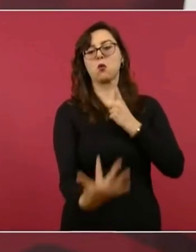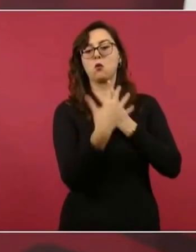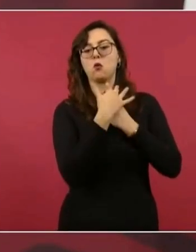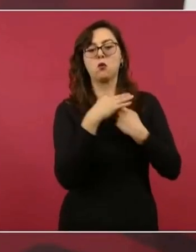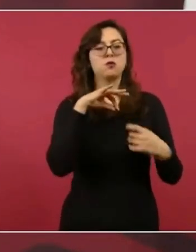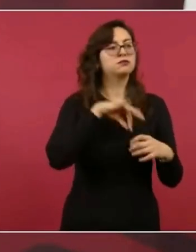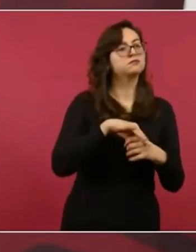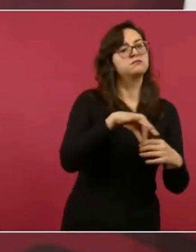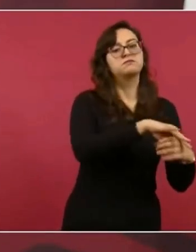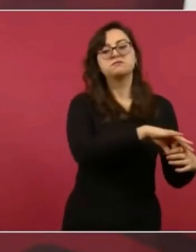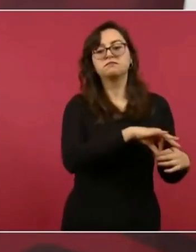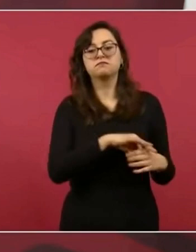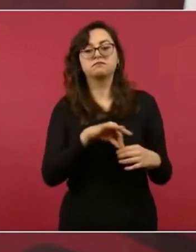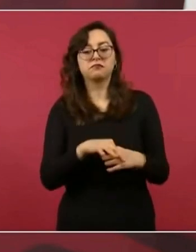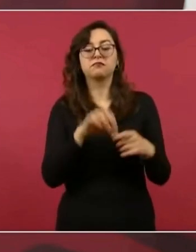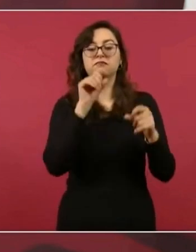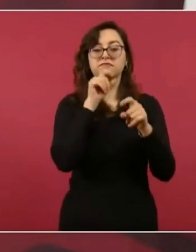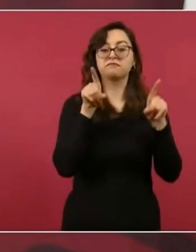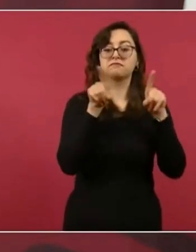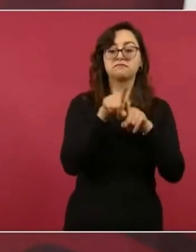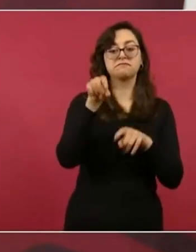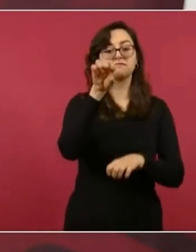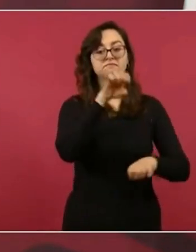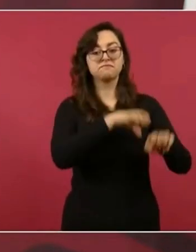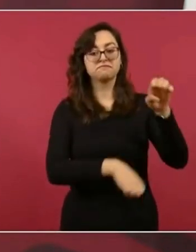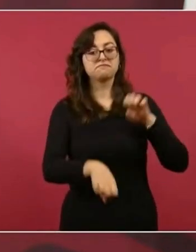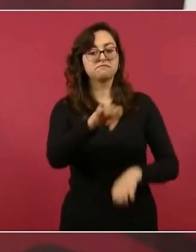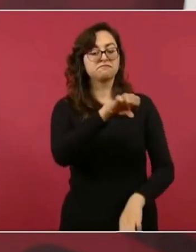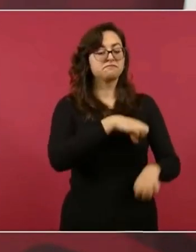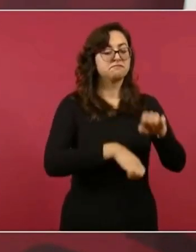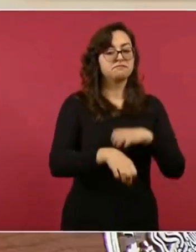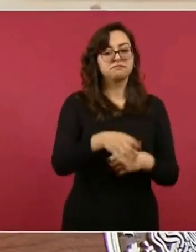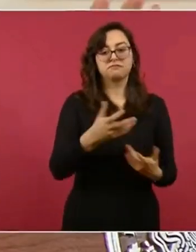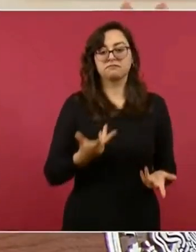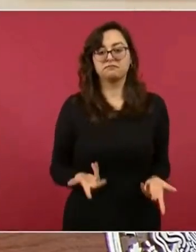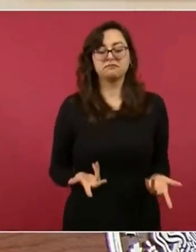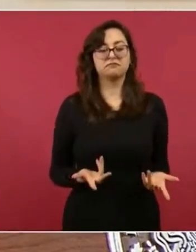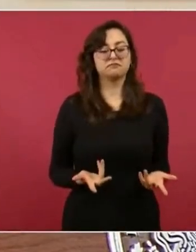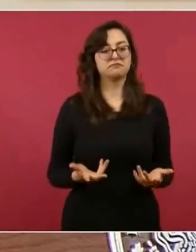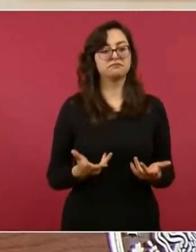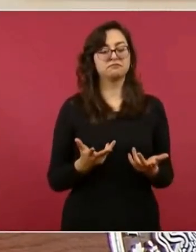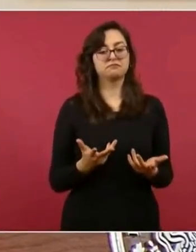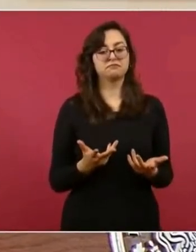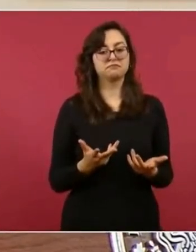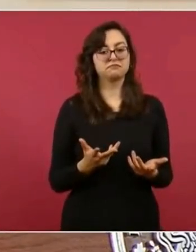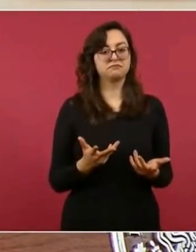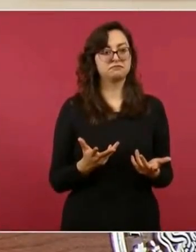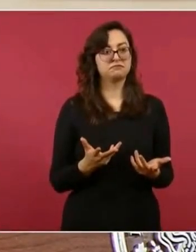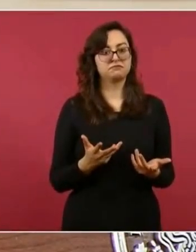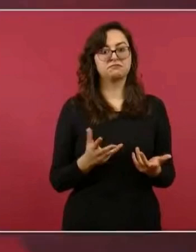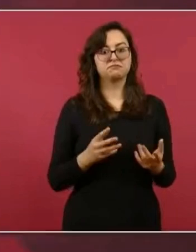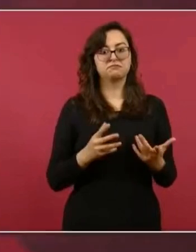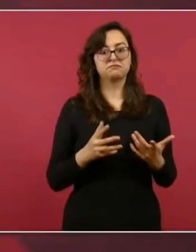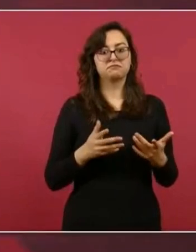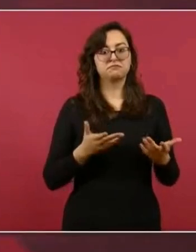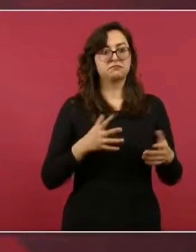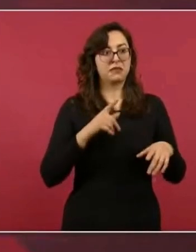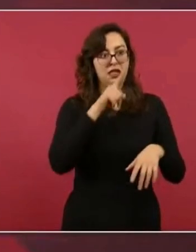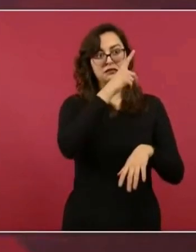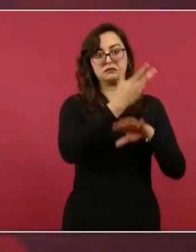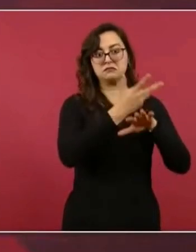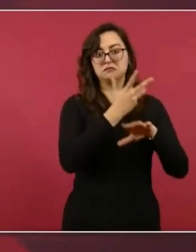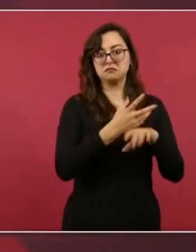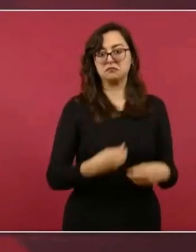y son empresarios exitosos y con mucha influencia en Estados Unidos,